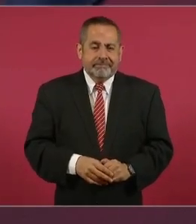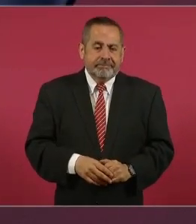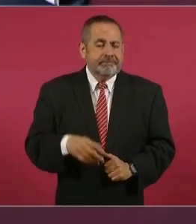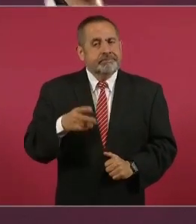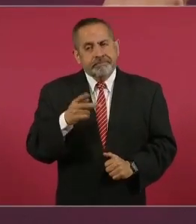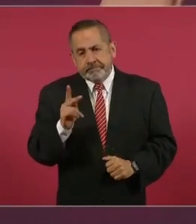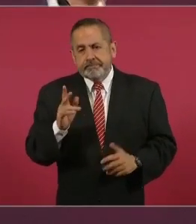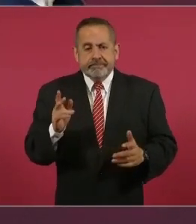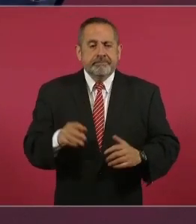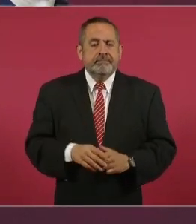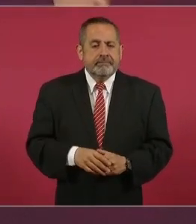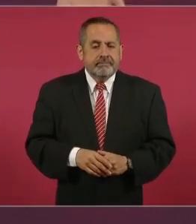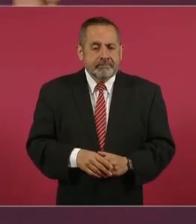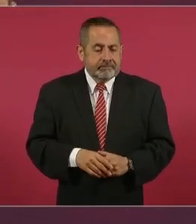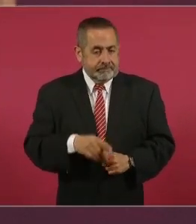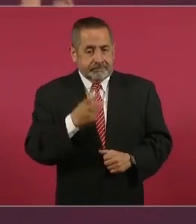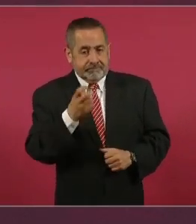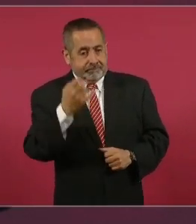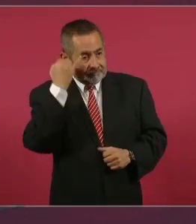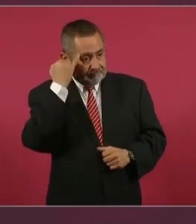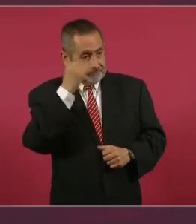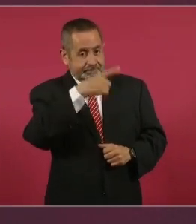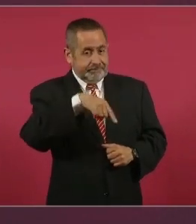Pero bueno, con esa idea,